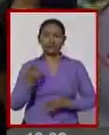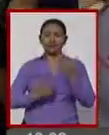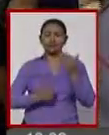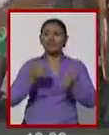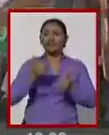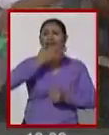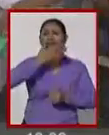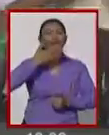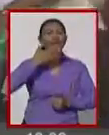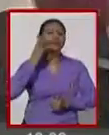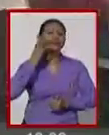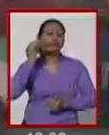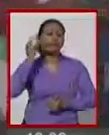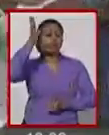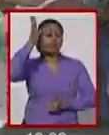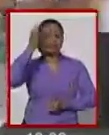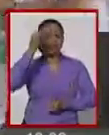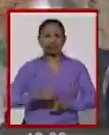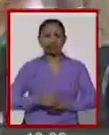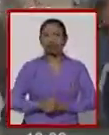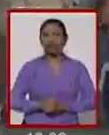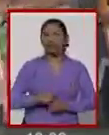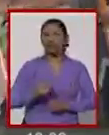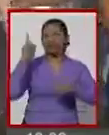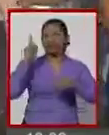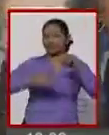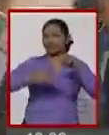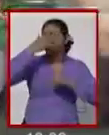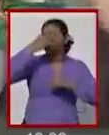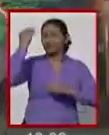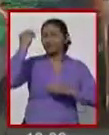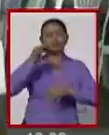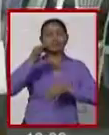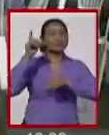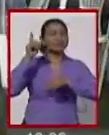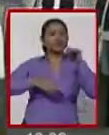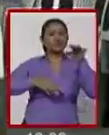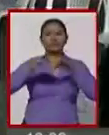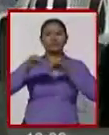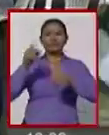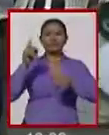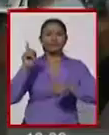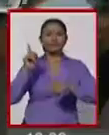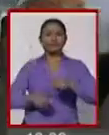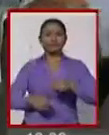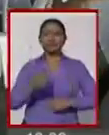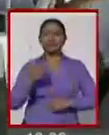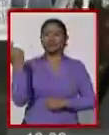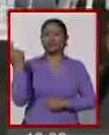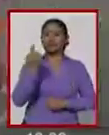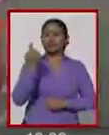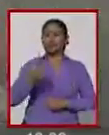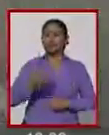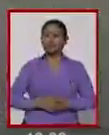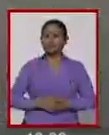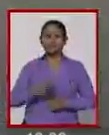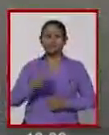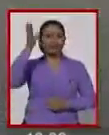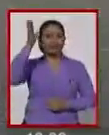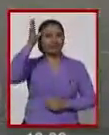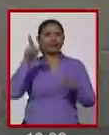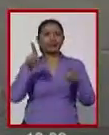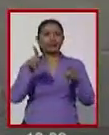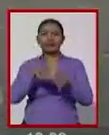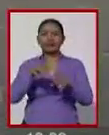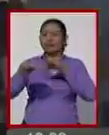de la experiencia de ser papá? Es una experiencia inolvidable, es inexplicable eso de ser padre, ¿no? Es único. Los papás también